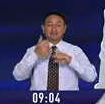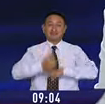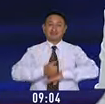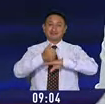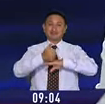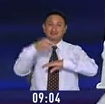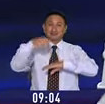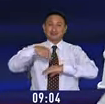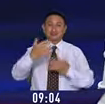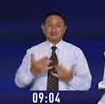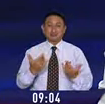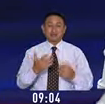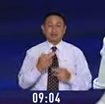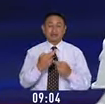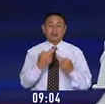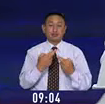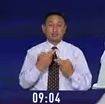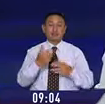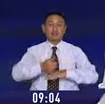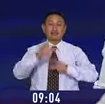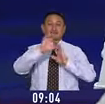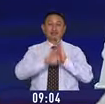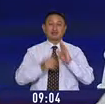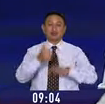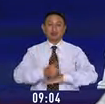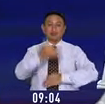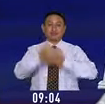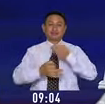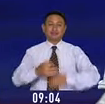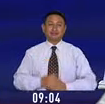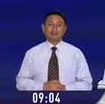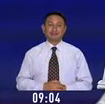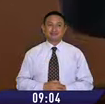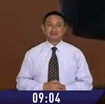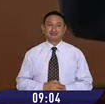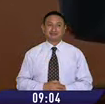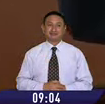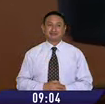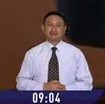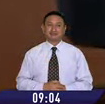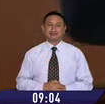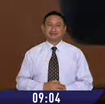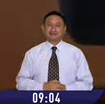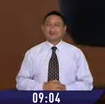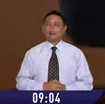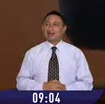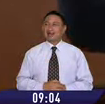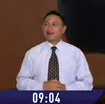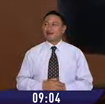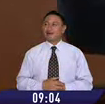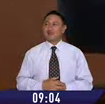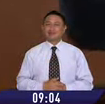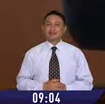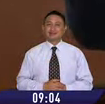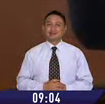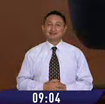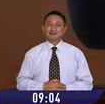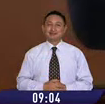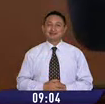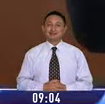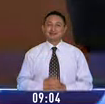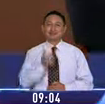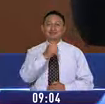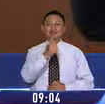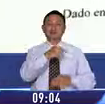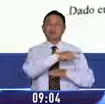legislativa espera una respuesta de la Corte Constitucional. Luego de haber transcurrido 10 horas